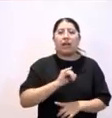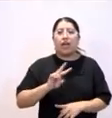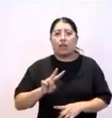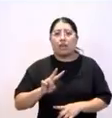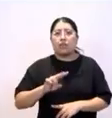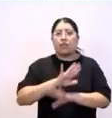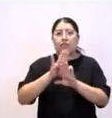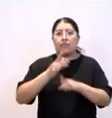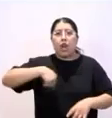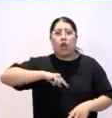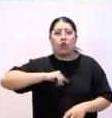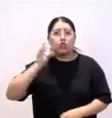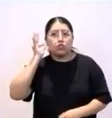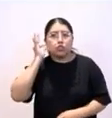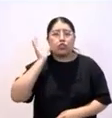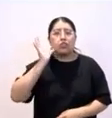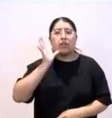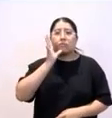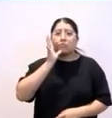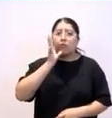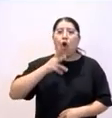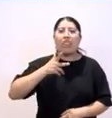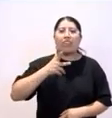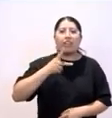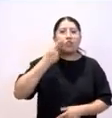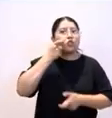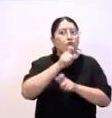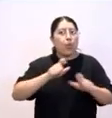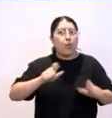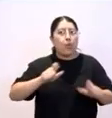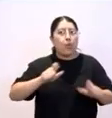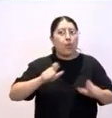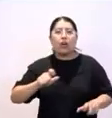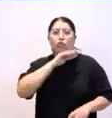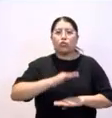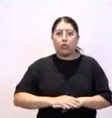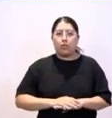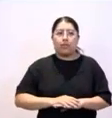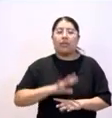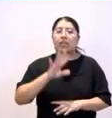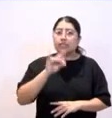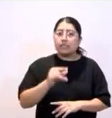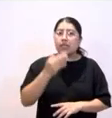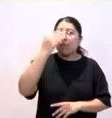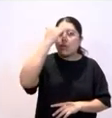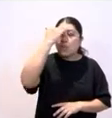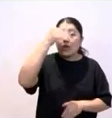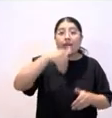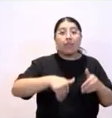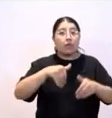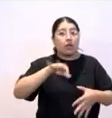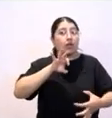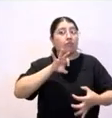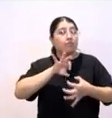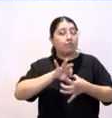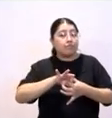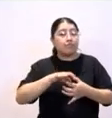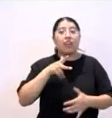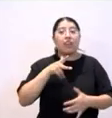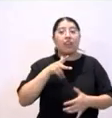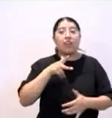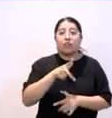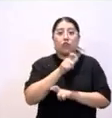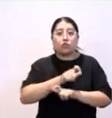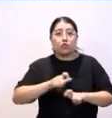para nosotras, que es el cumplimiento de los derechos humanos. Porque efectivamente también la memoria democrática tiene que ver con el cumplimiento